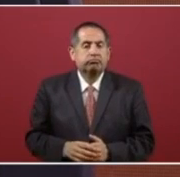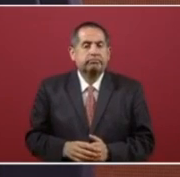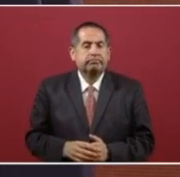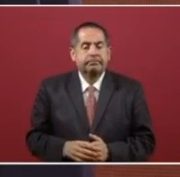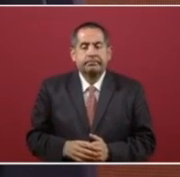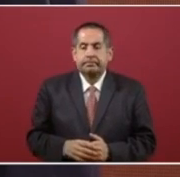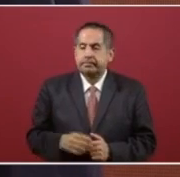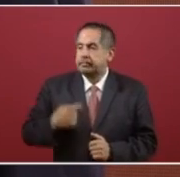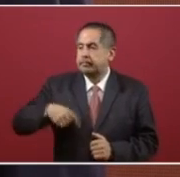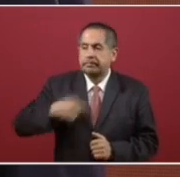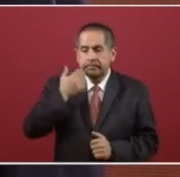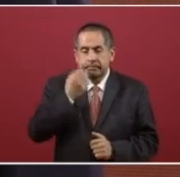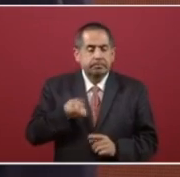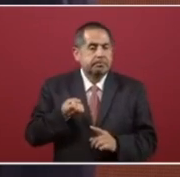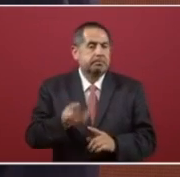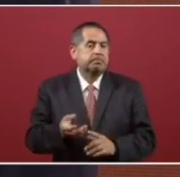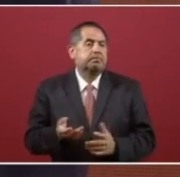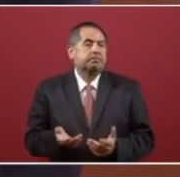como